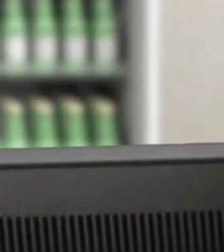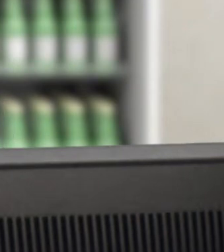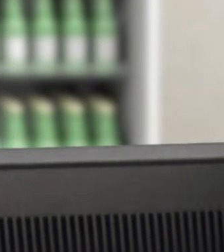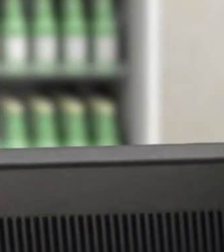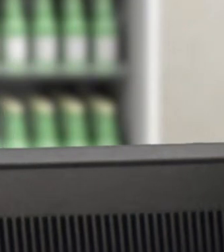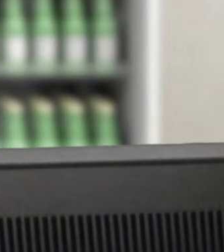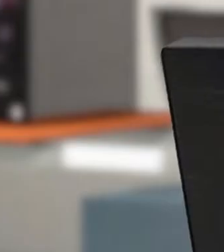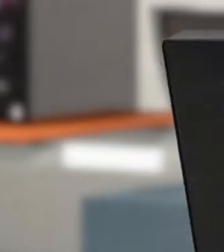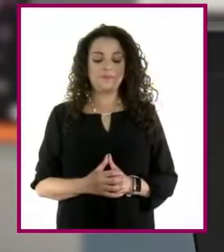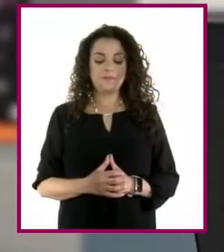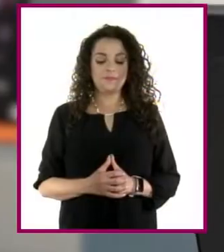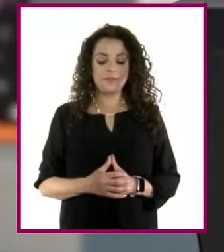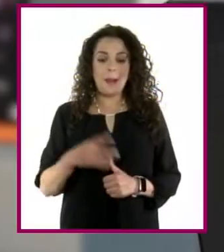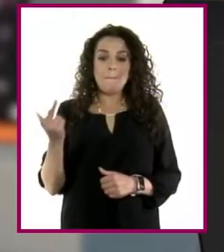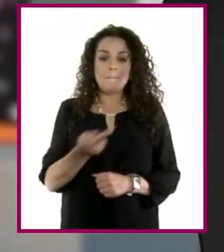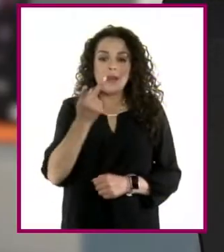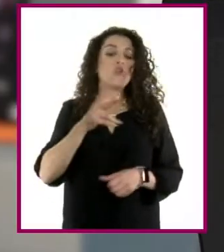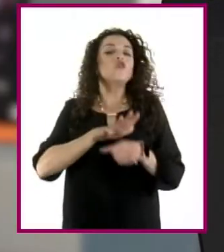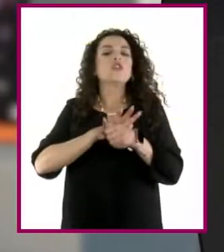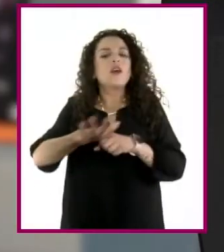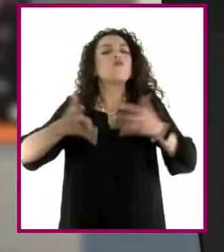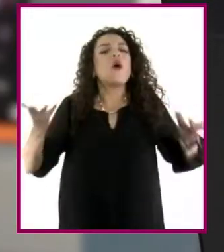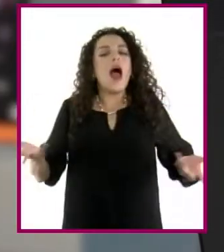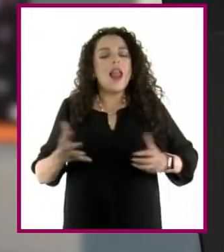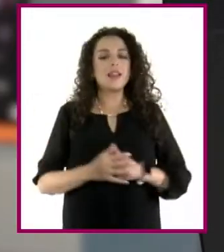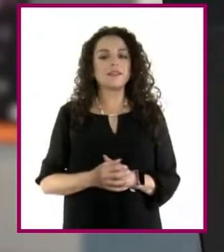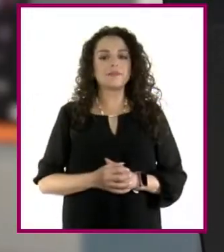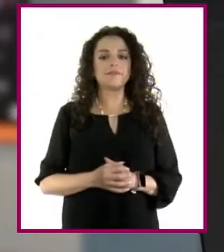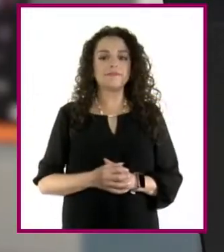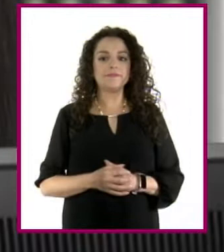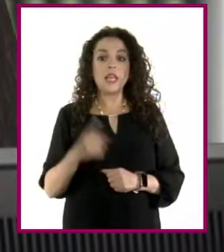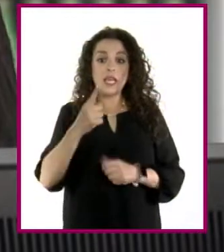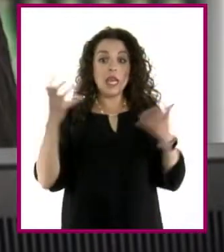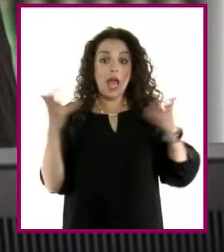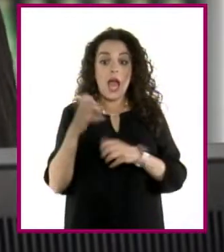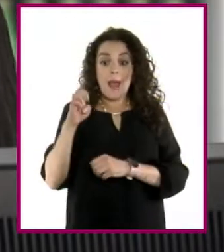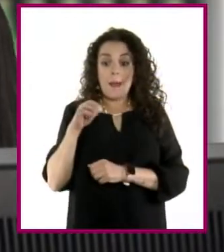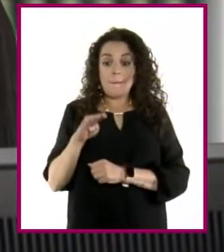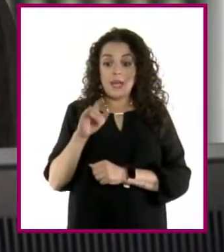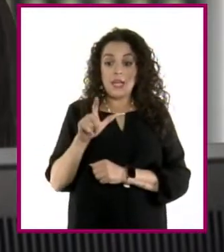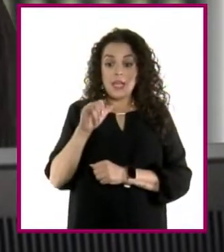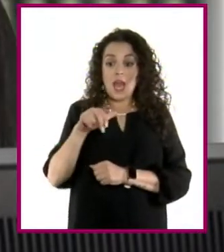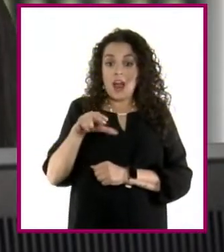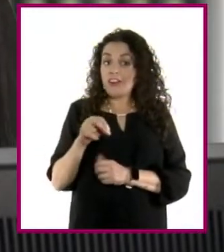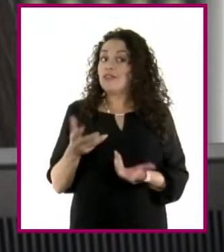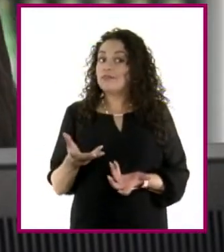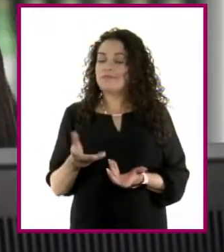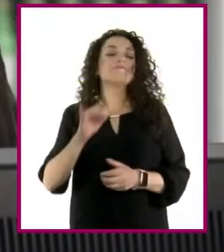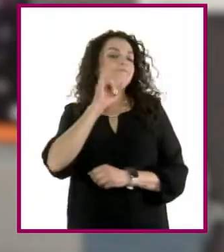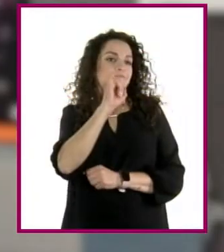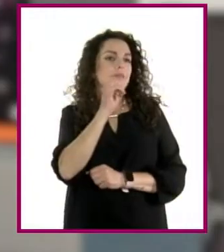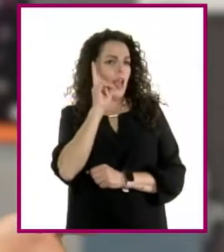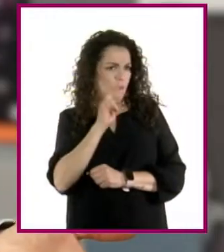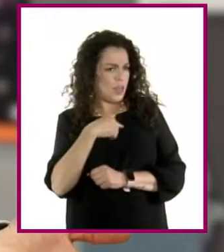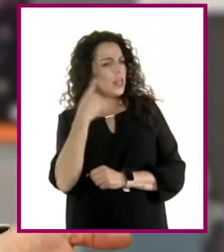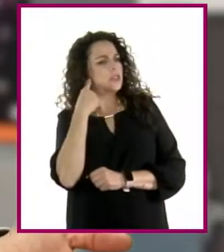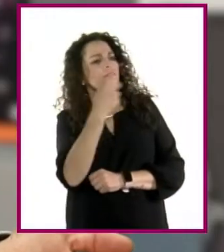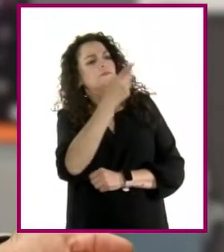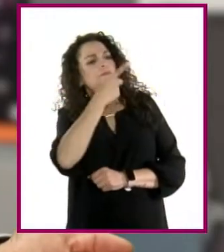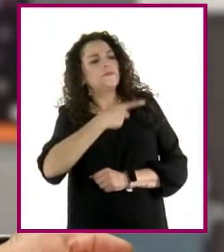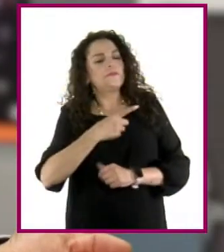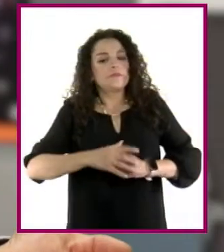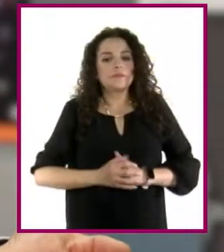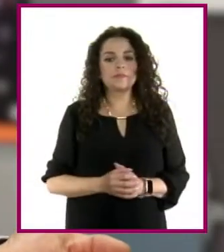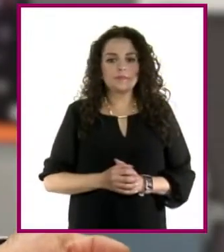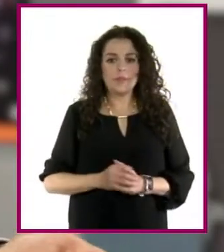Y la pregunta es... La pregunta es, ¿qué haría Emiliano? Exacto. Te escucho. No